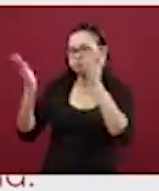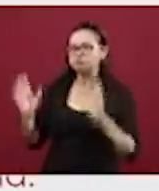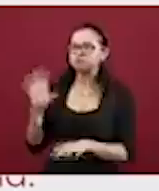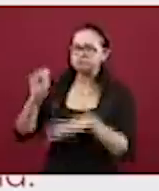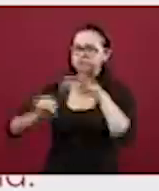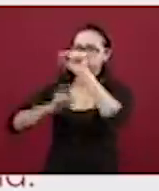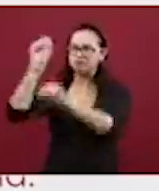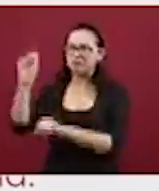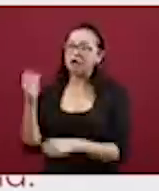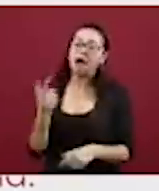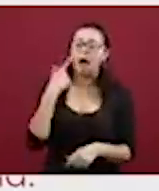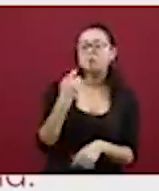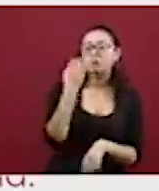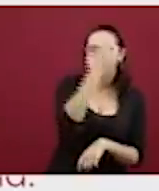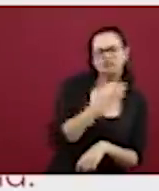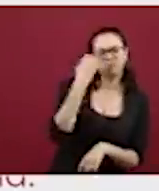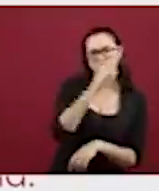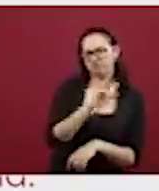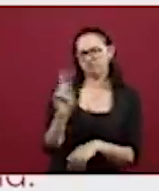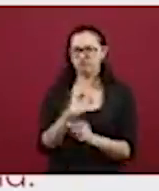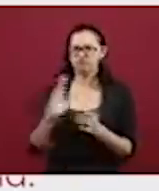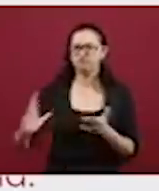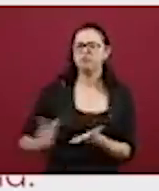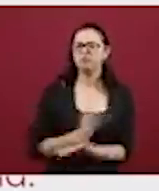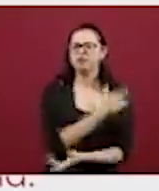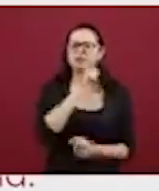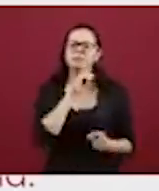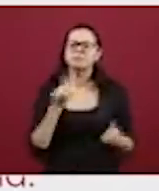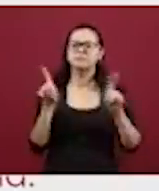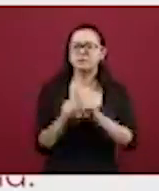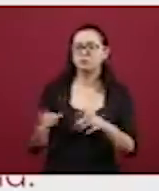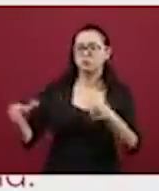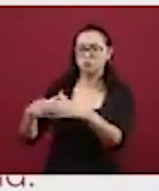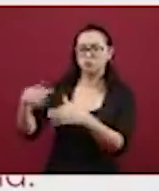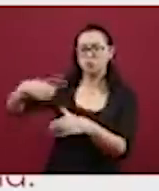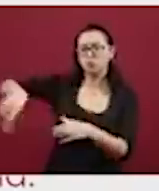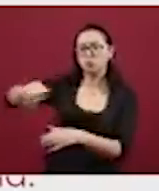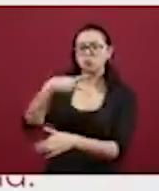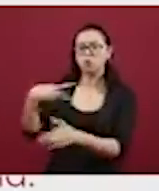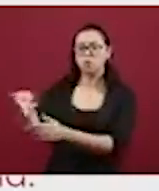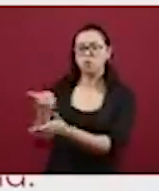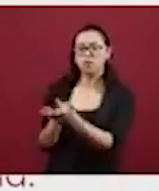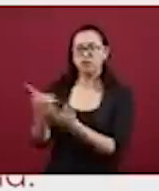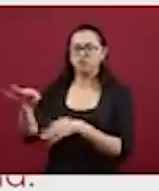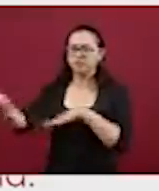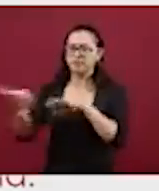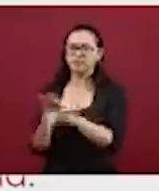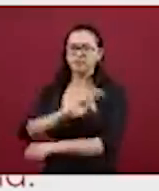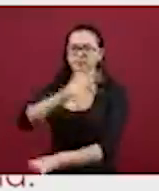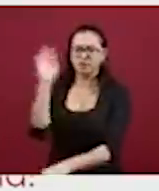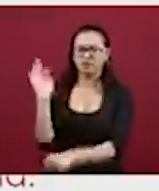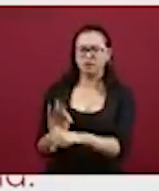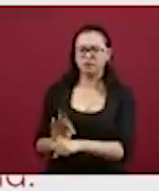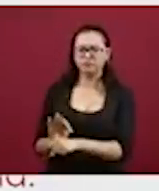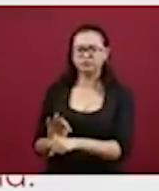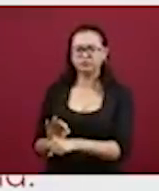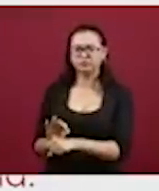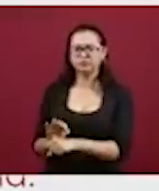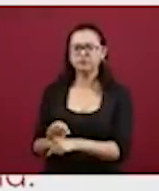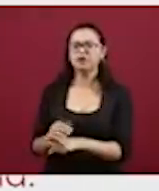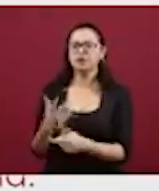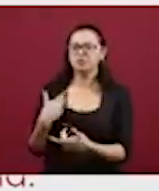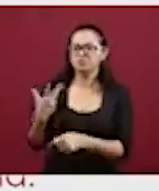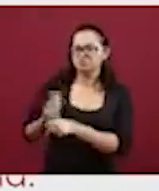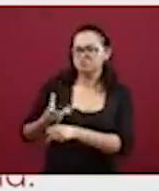están protegidos. Las opciones de mejora están precisamente señaladas en el artículo tercero y en lo que no se